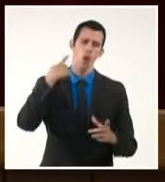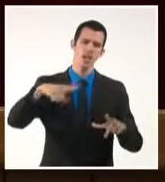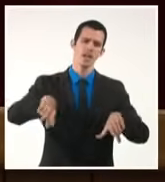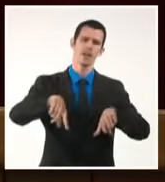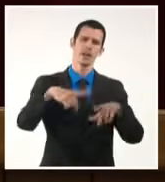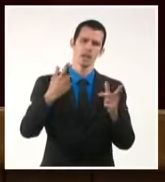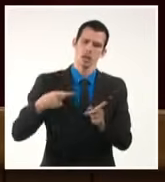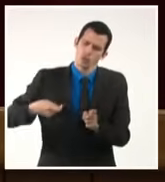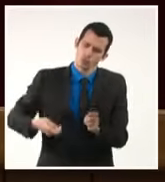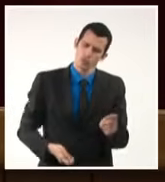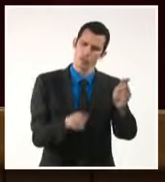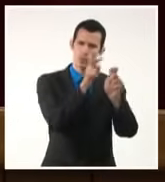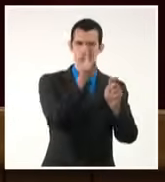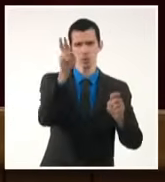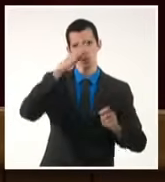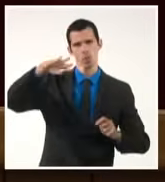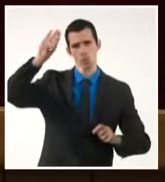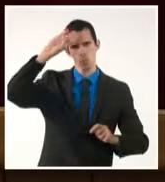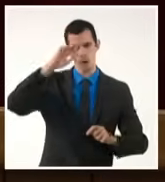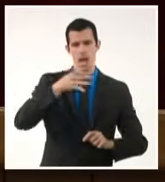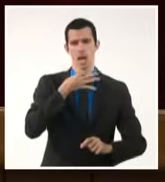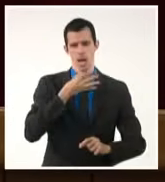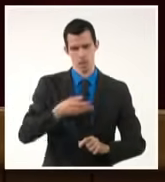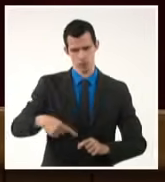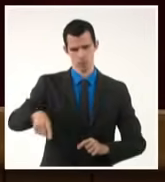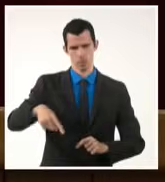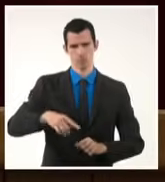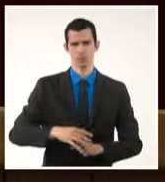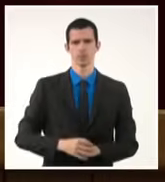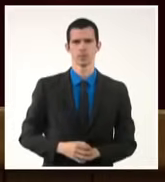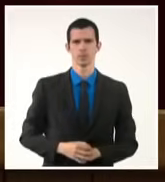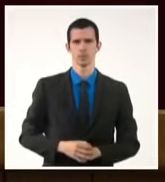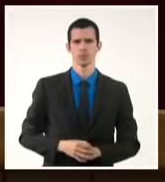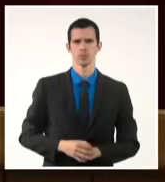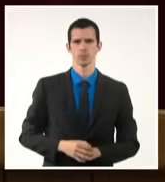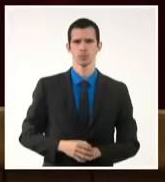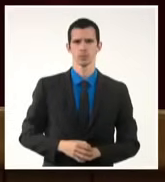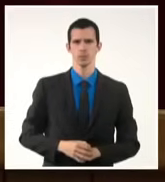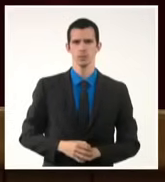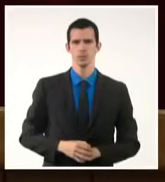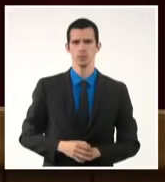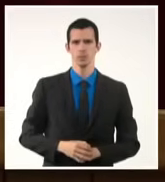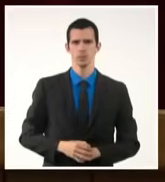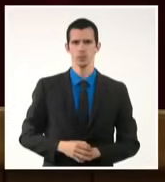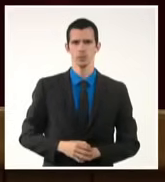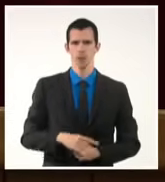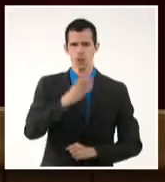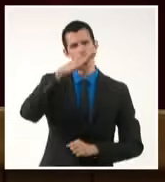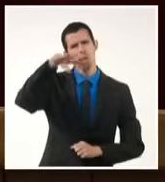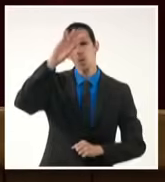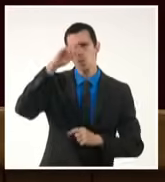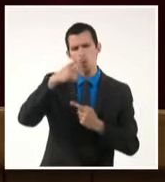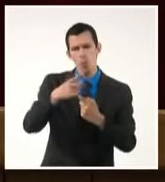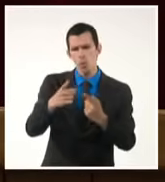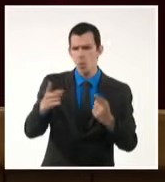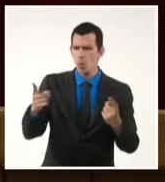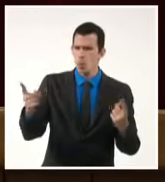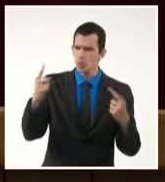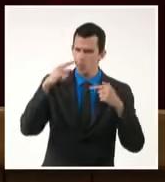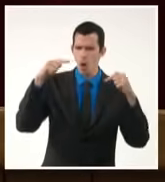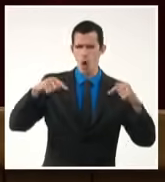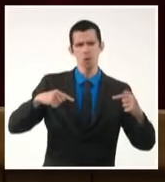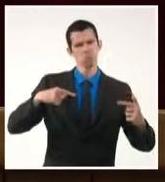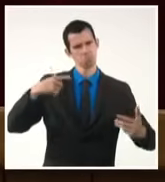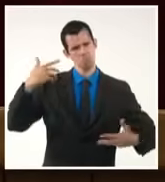de la Revolución Cubana, Cuba despedirá el año con la alegría que ni los peores vendavales de la naturaleza o